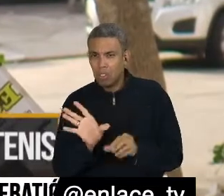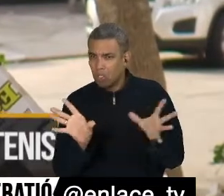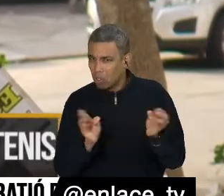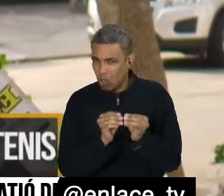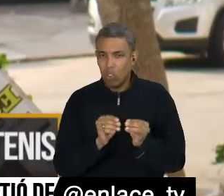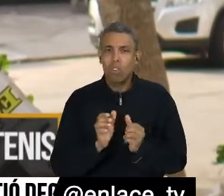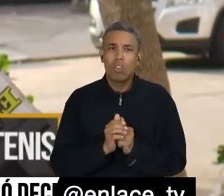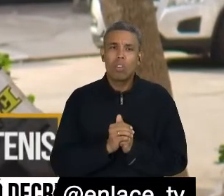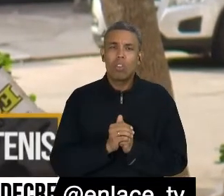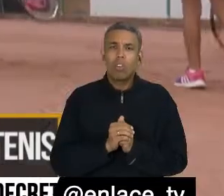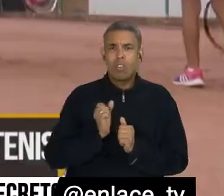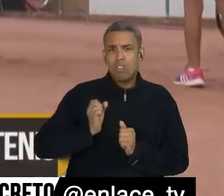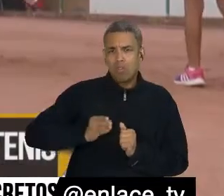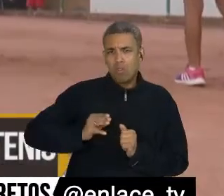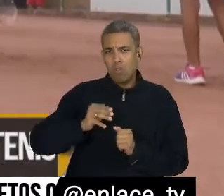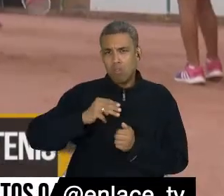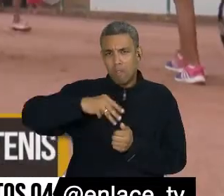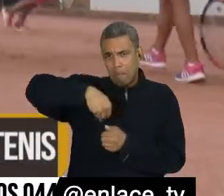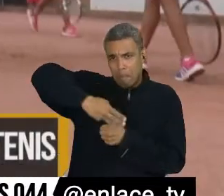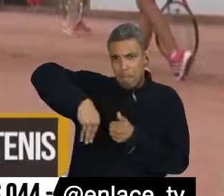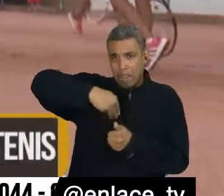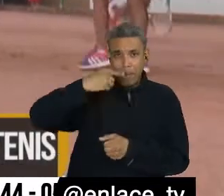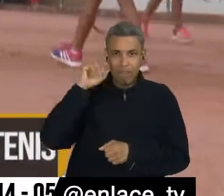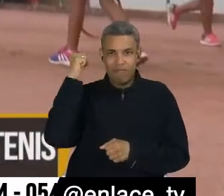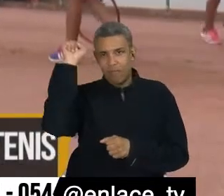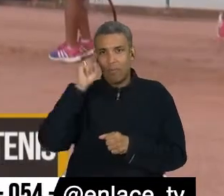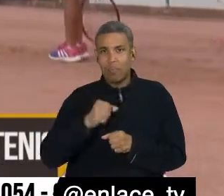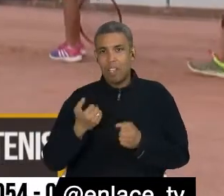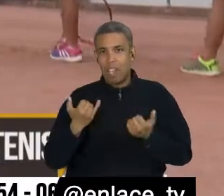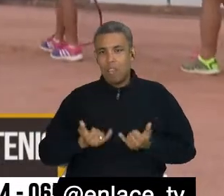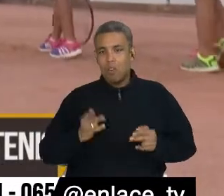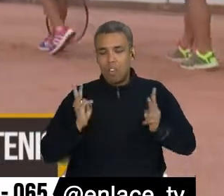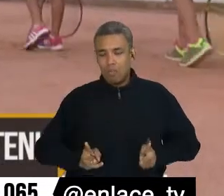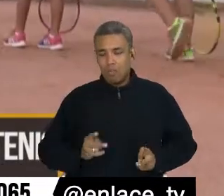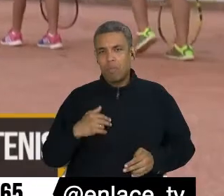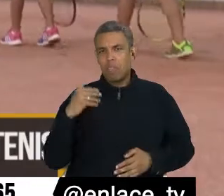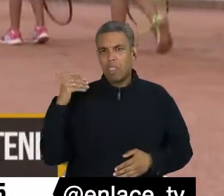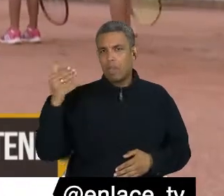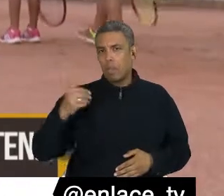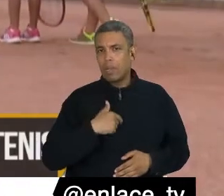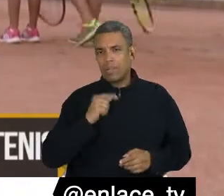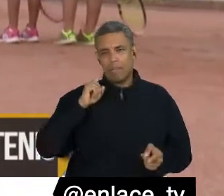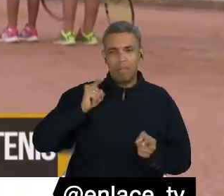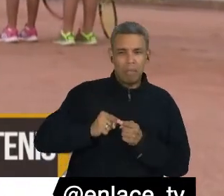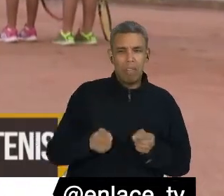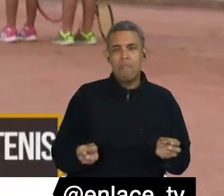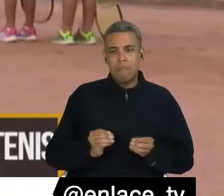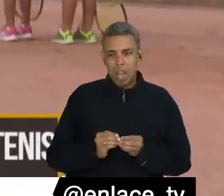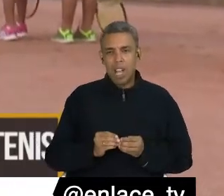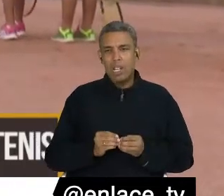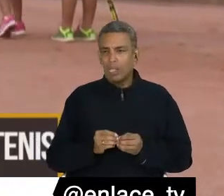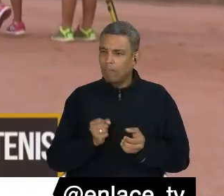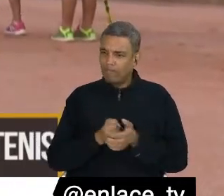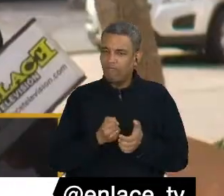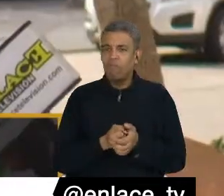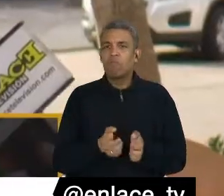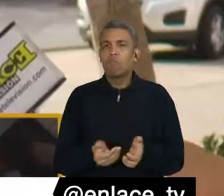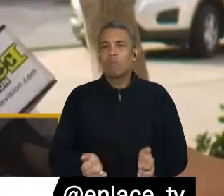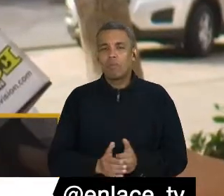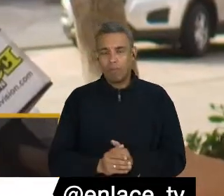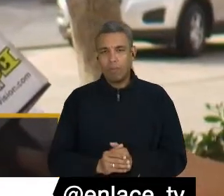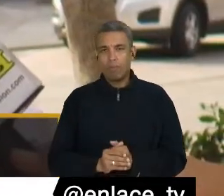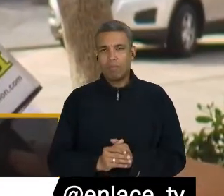fueron para el Club Miramar. Ahora, luego de un merecido descanso, vienen nuevos retos para los pequeños deportistas, tanto en la rama masculina como femenina.